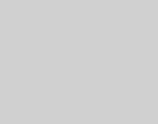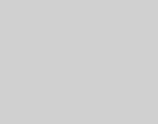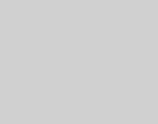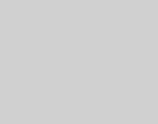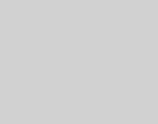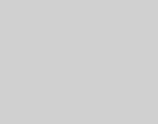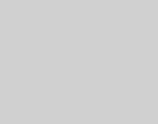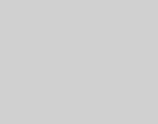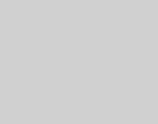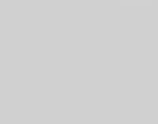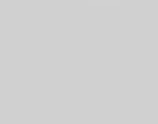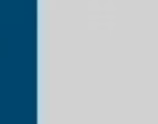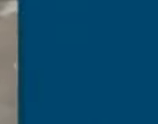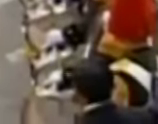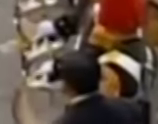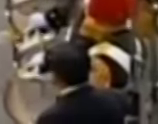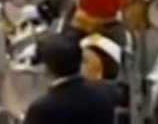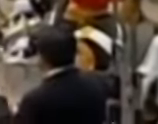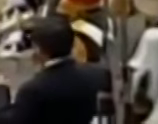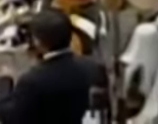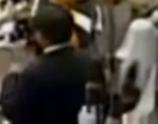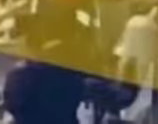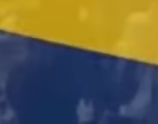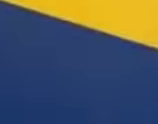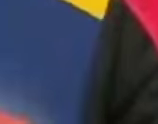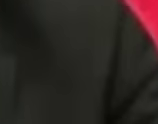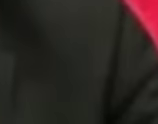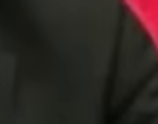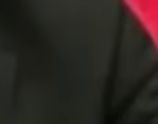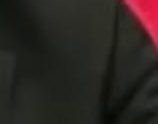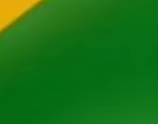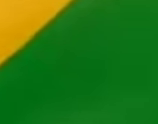Ciudadano TV presenta.